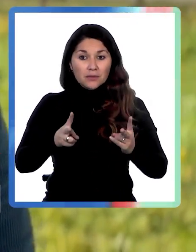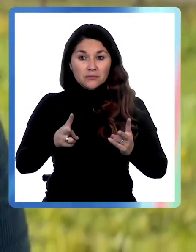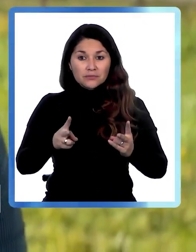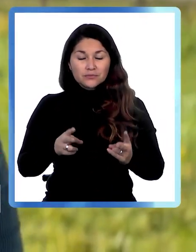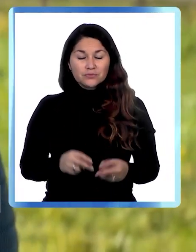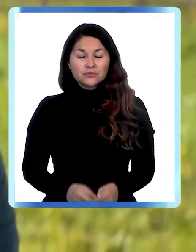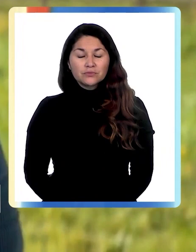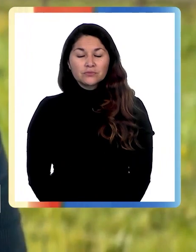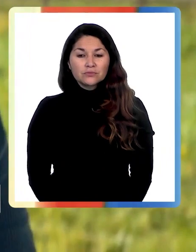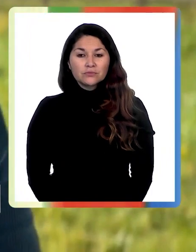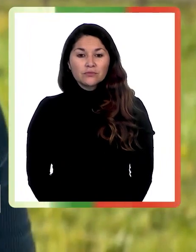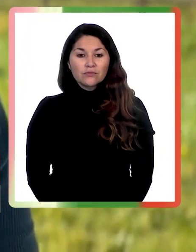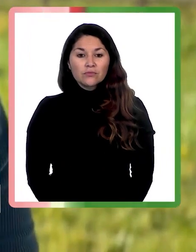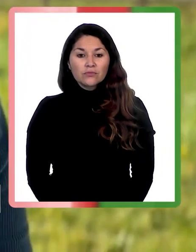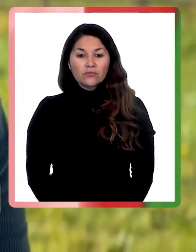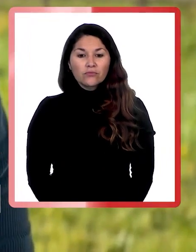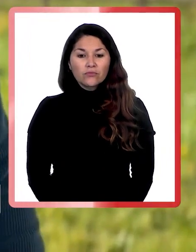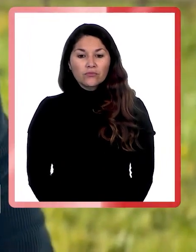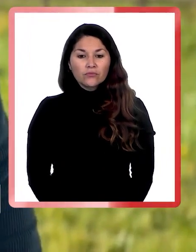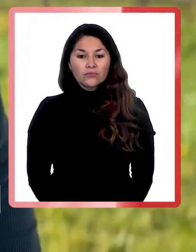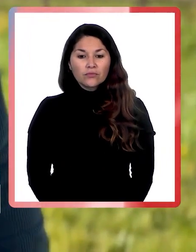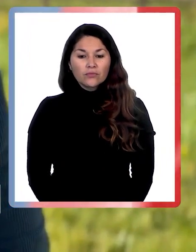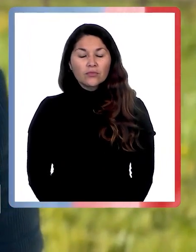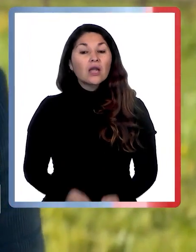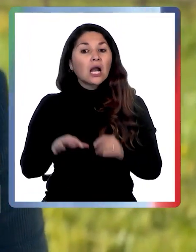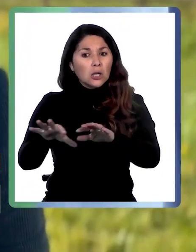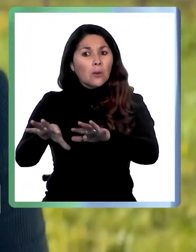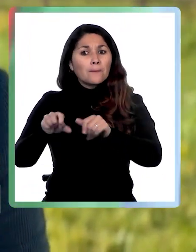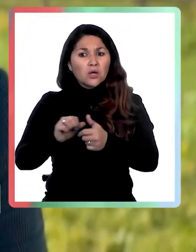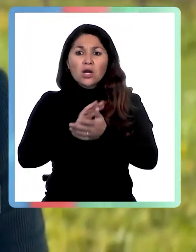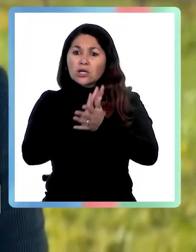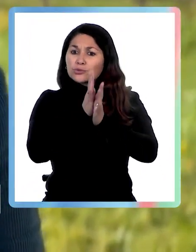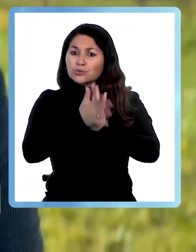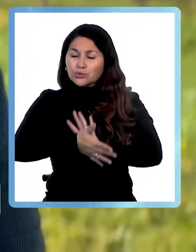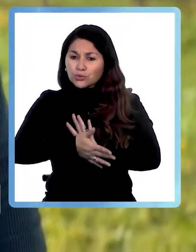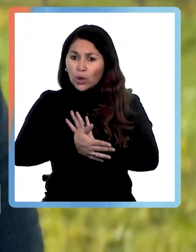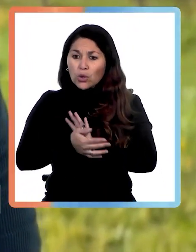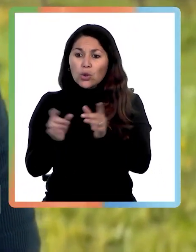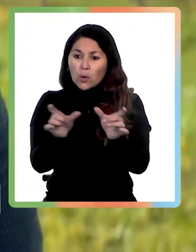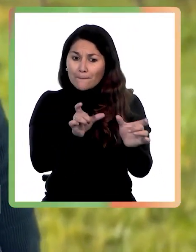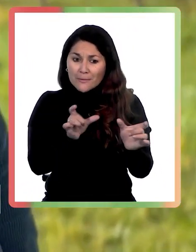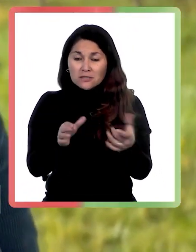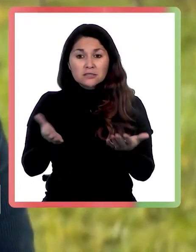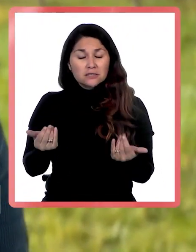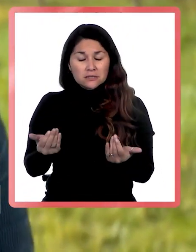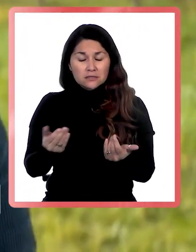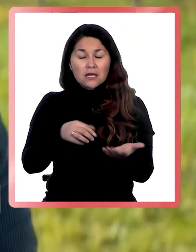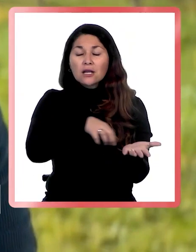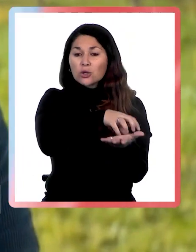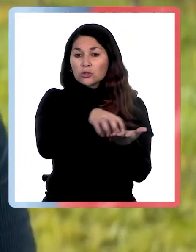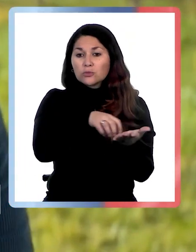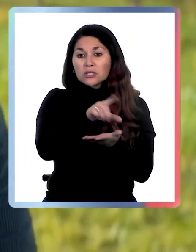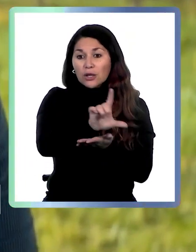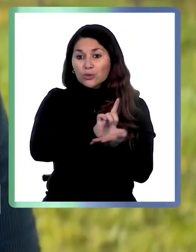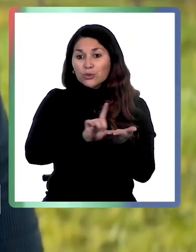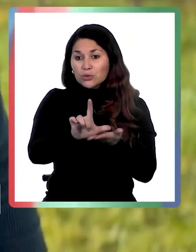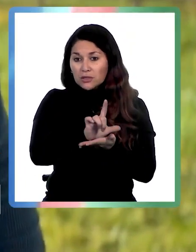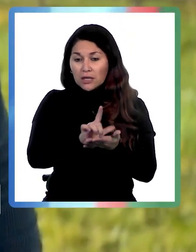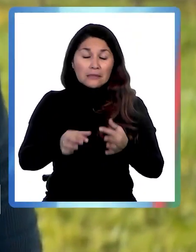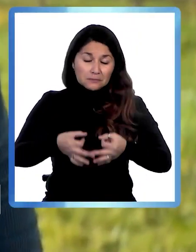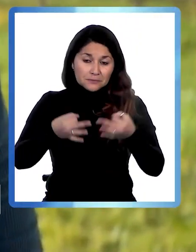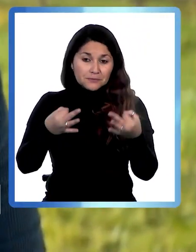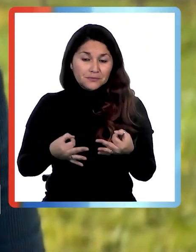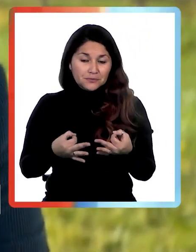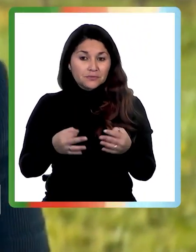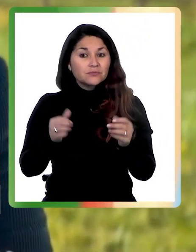permite esta esta toma de razón que podamos tomar todas las medidas que sean necesarias en estas comunas en estos lugares